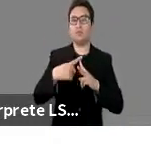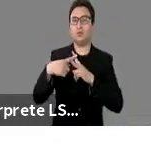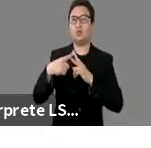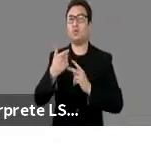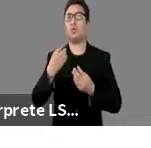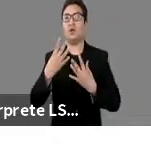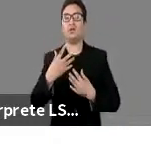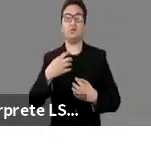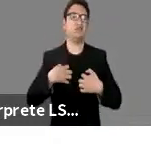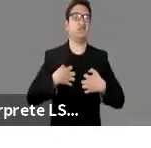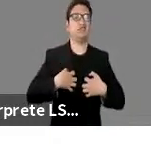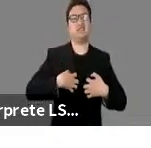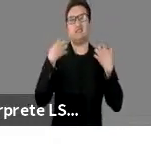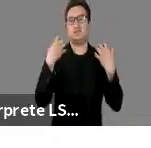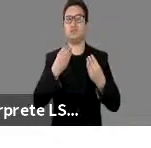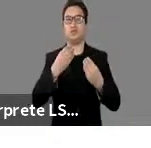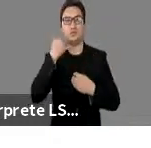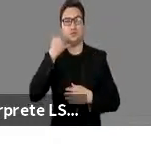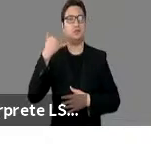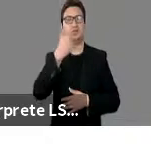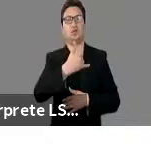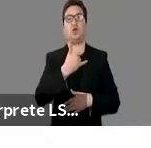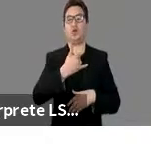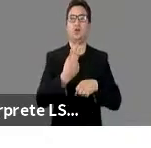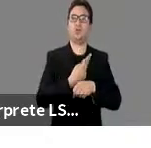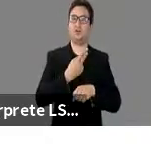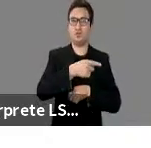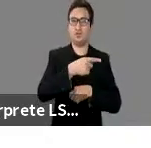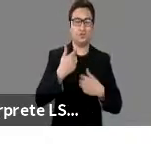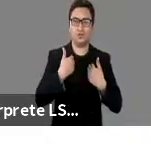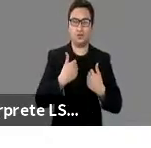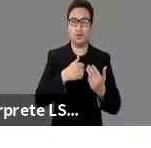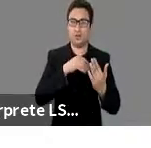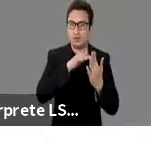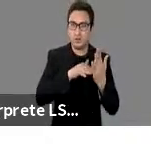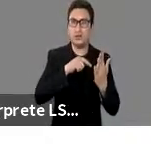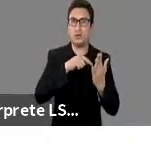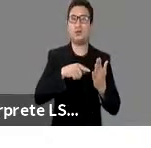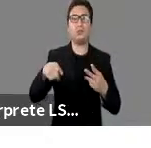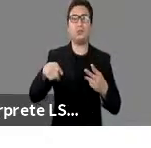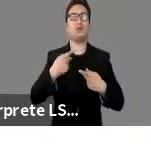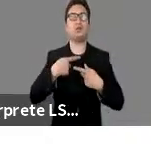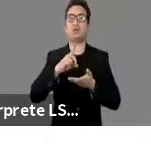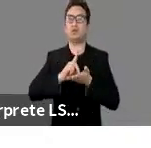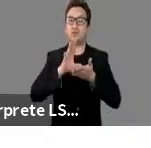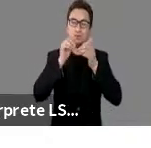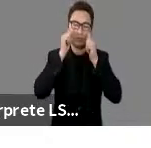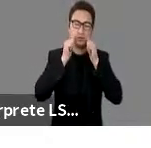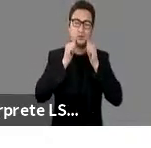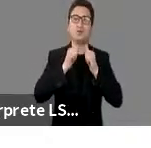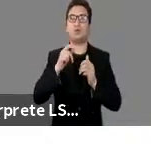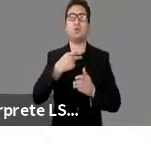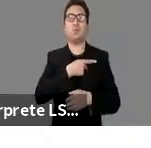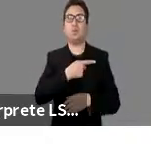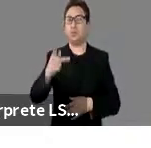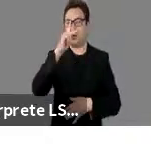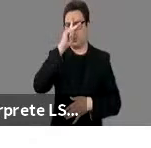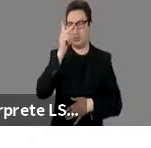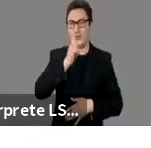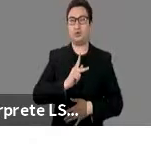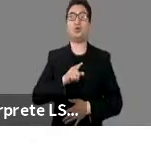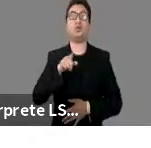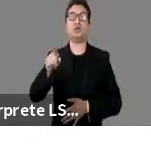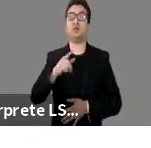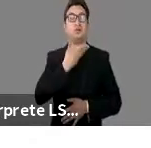le digo, oiga, no vio en el oficio que era una persona con discapacidad visual, pobreza extrema y que no está acostumbrado a